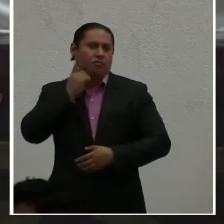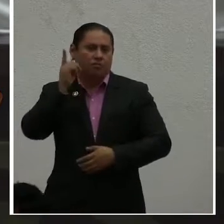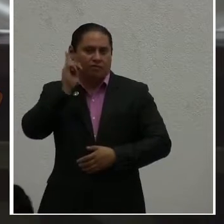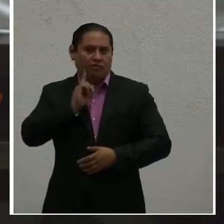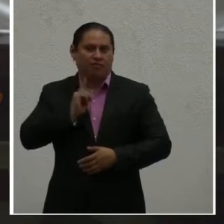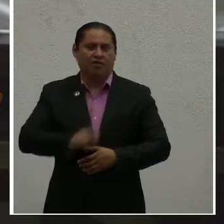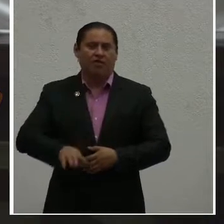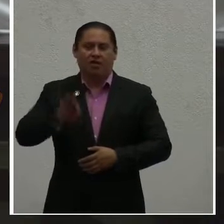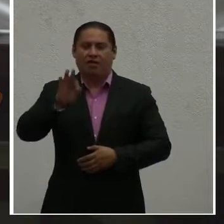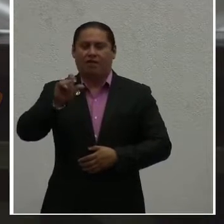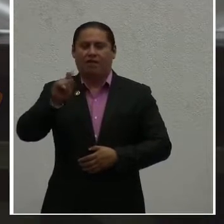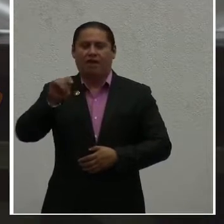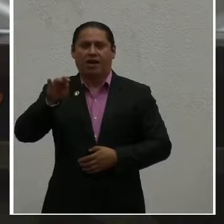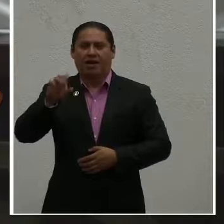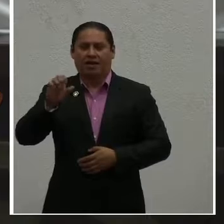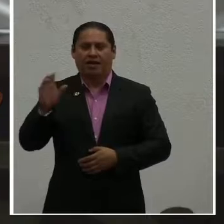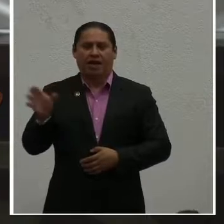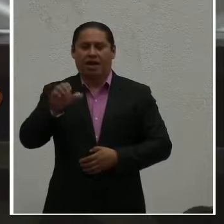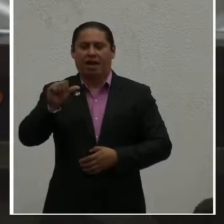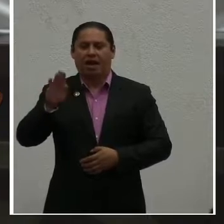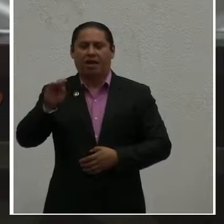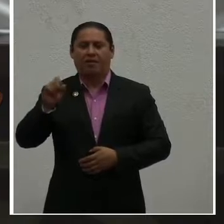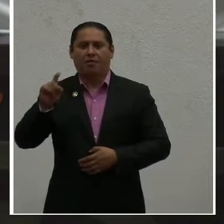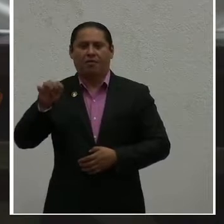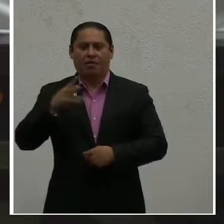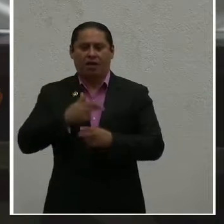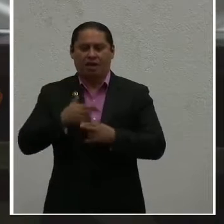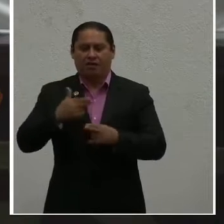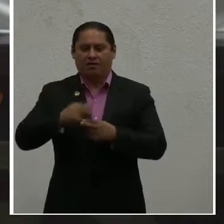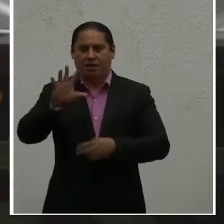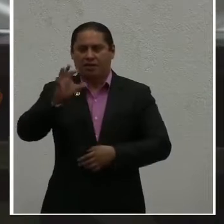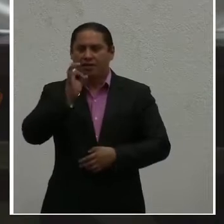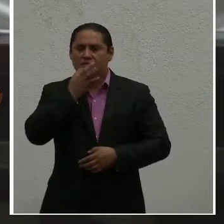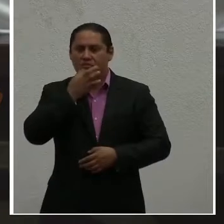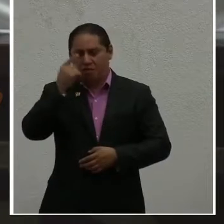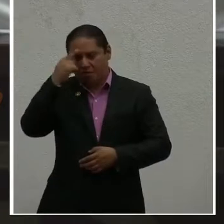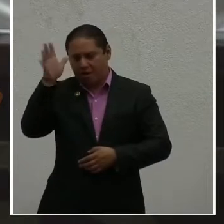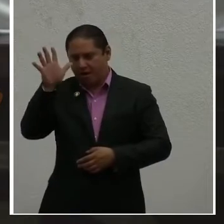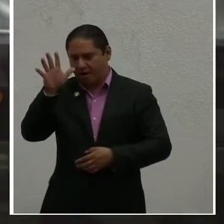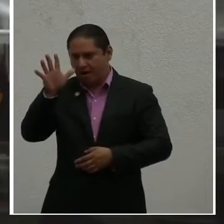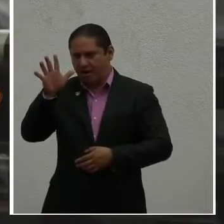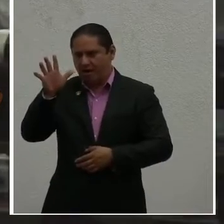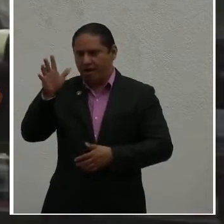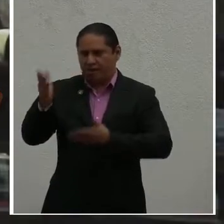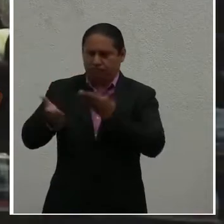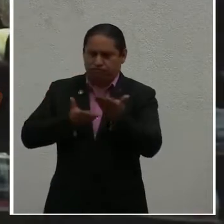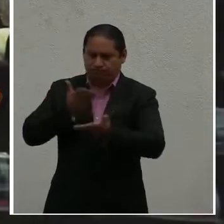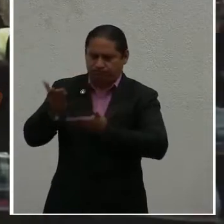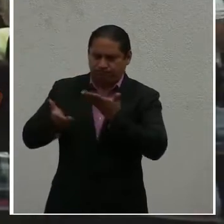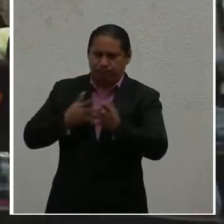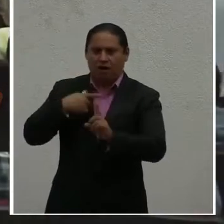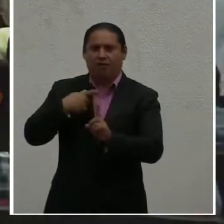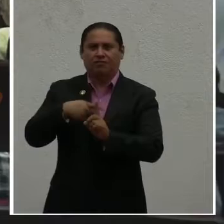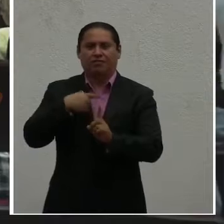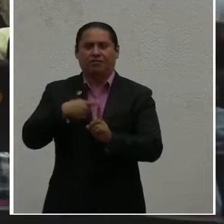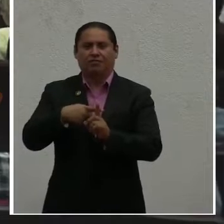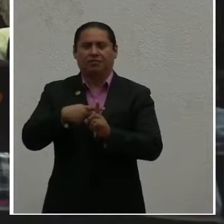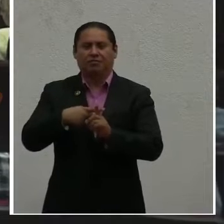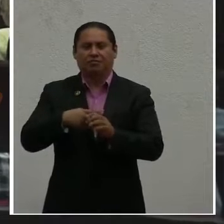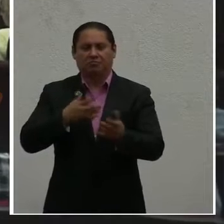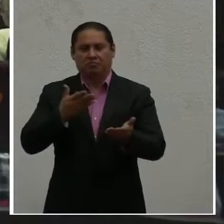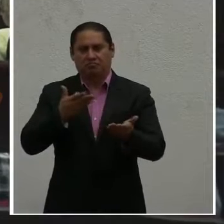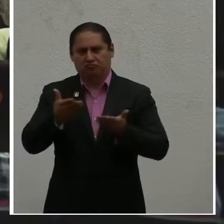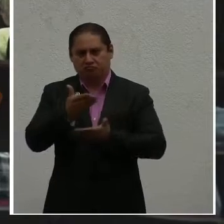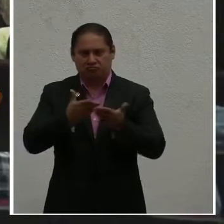diputada Faride Abud García, hasta por 5 minutos, para argumentar a favor del dictamen que se discute.